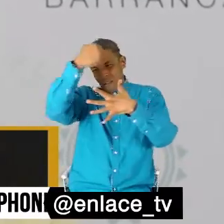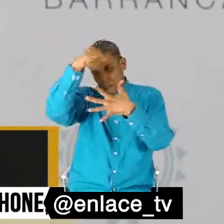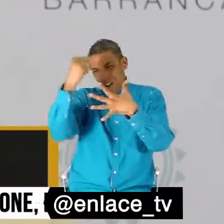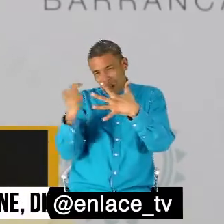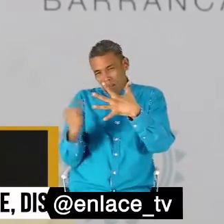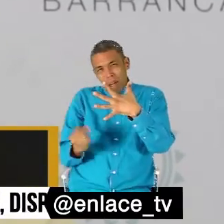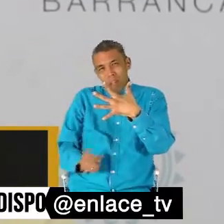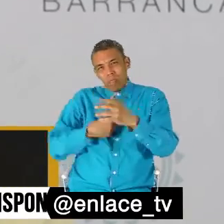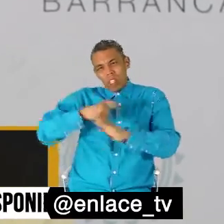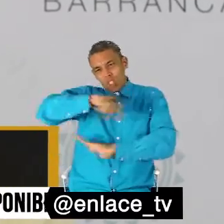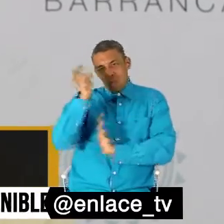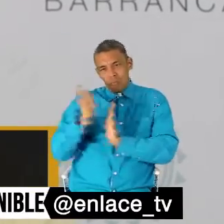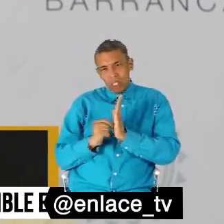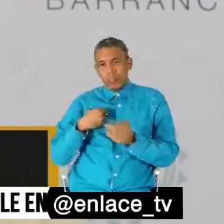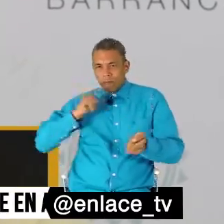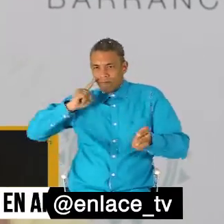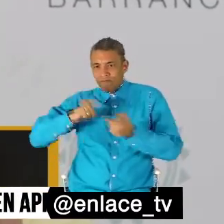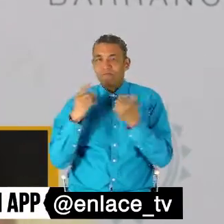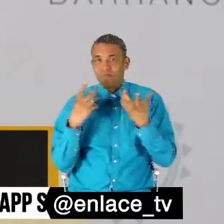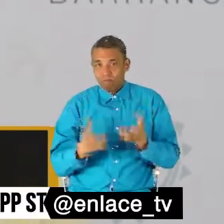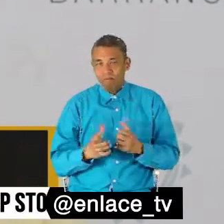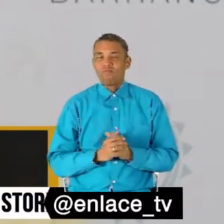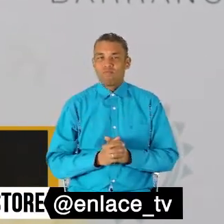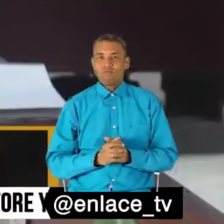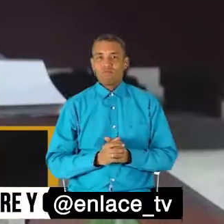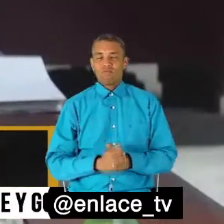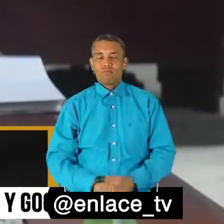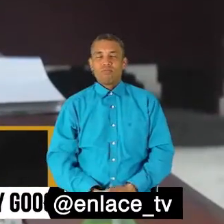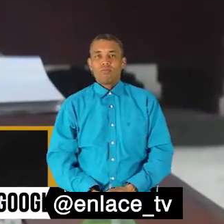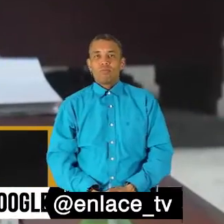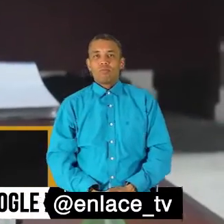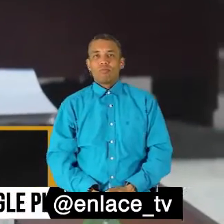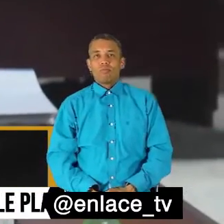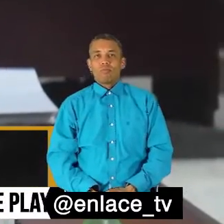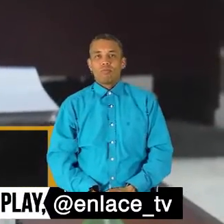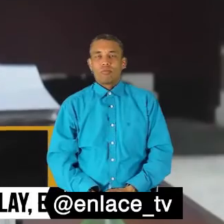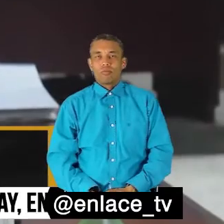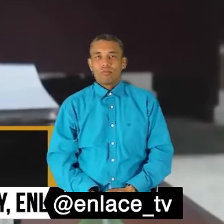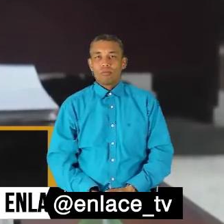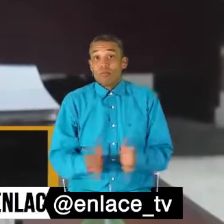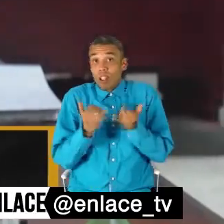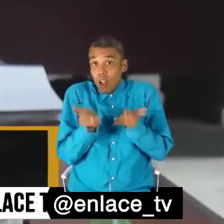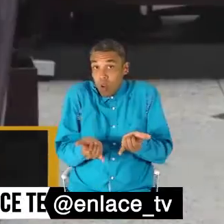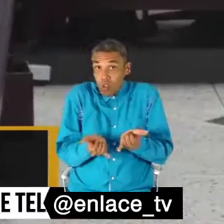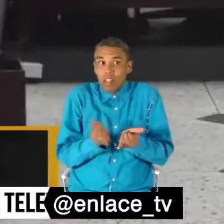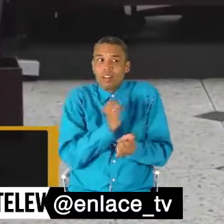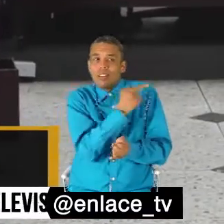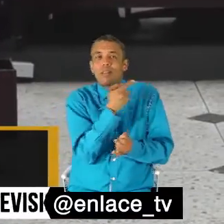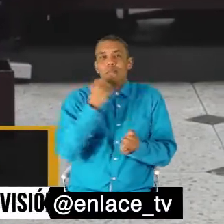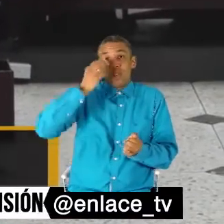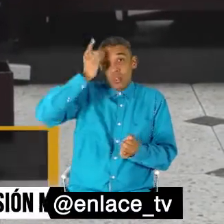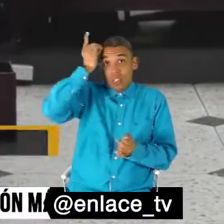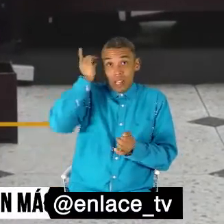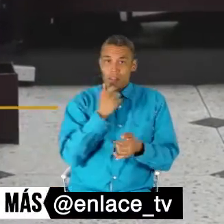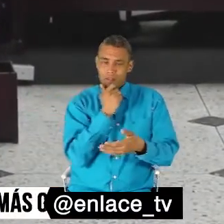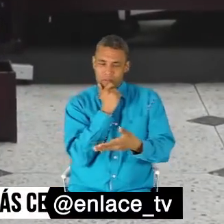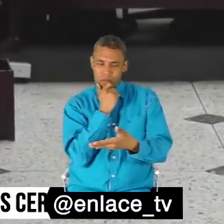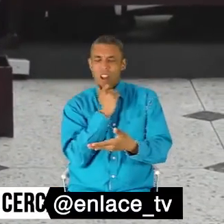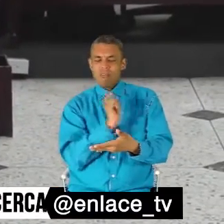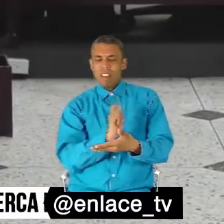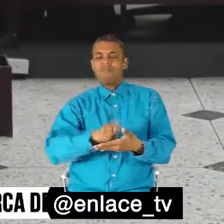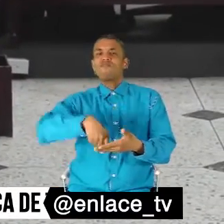cada uno de las metas de productos de este gobierno municipal. Se espera que esta iniciativa sea ahora sancionada por el alcalde de Barranca Bermeja, Darío Echeverri